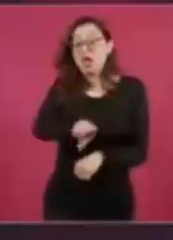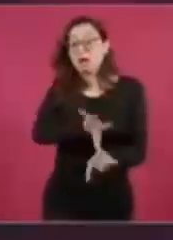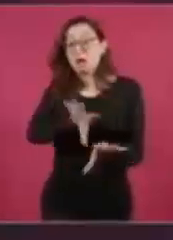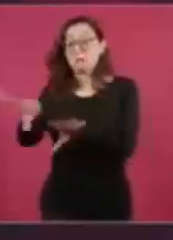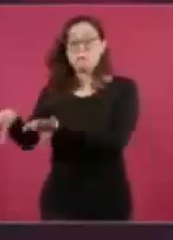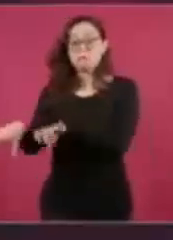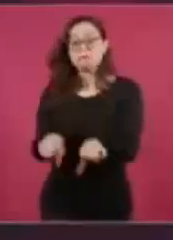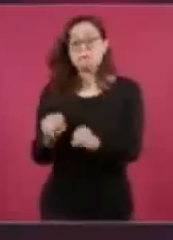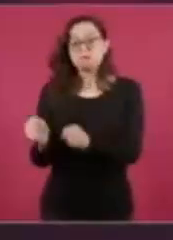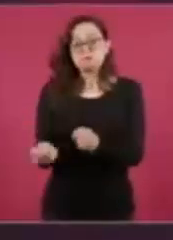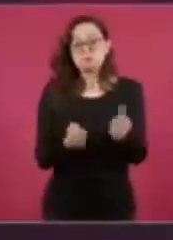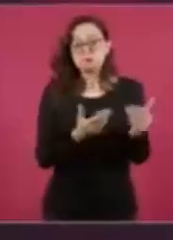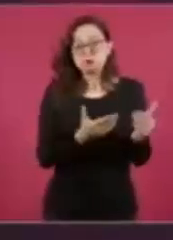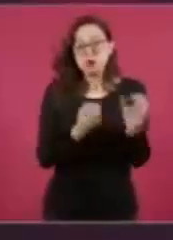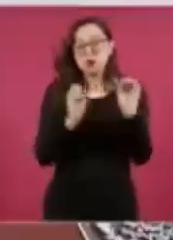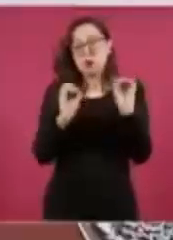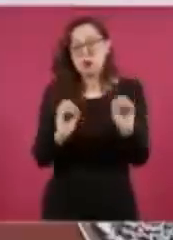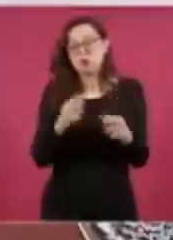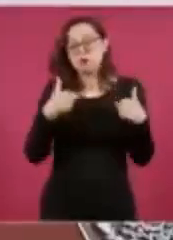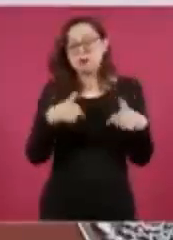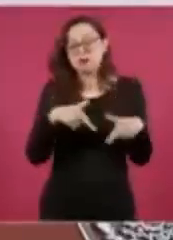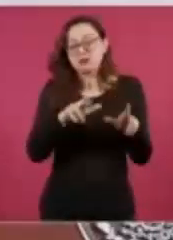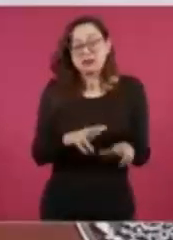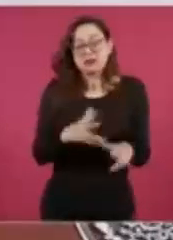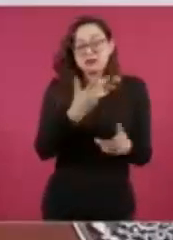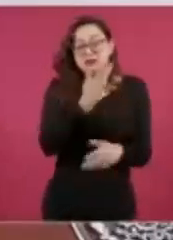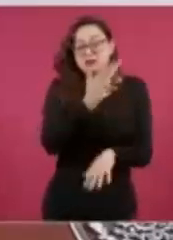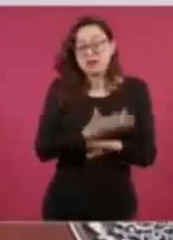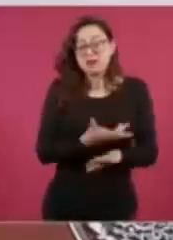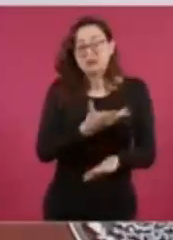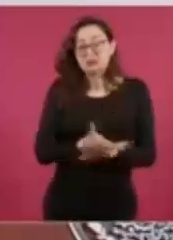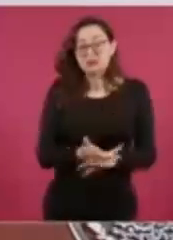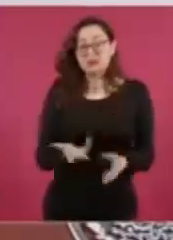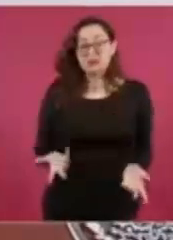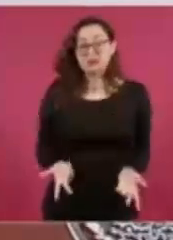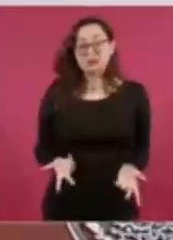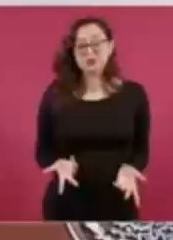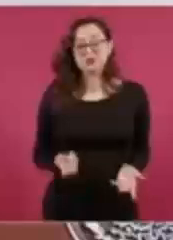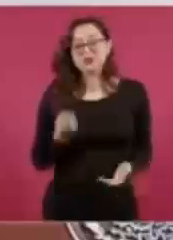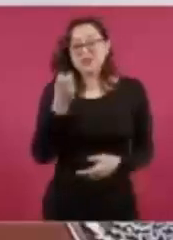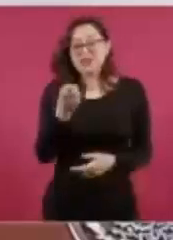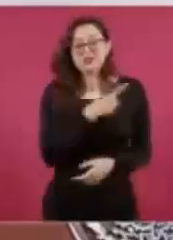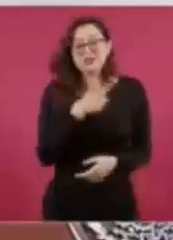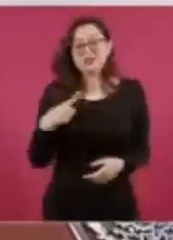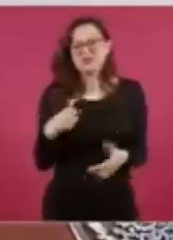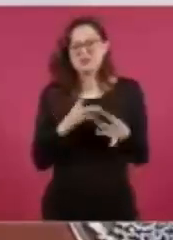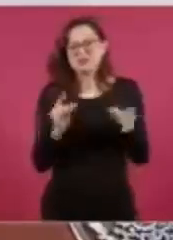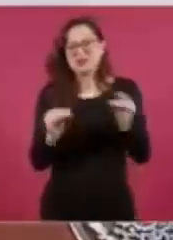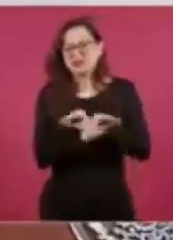del Departamento de Justicia de Estados Unidos. Y eso lo tiene que aclarar,